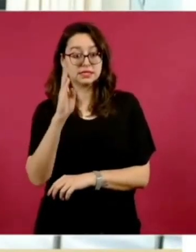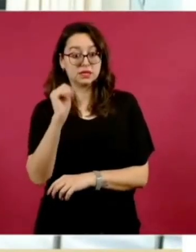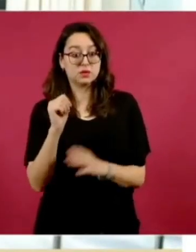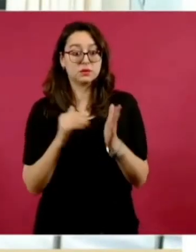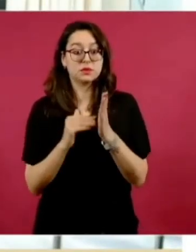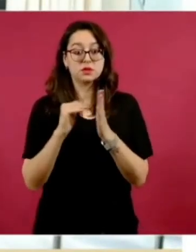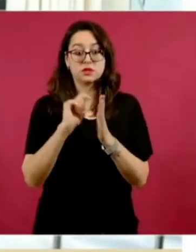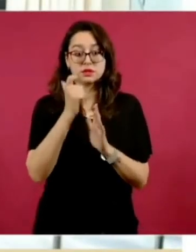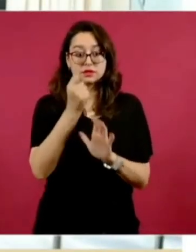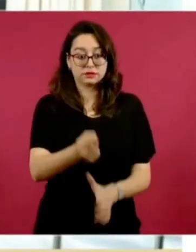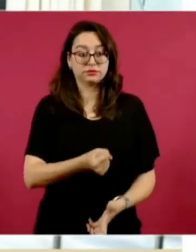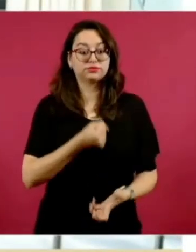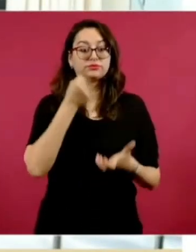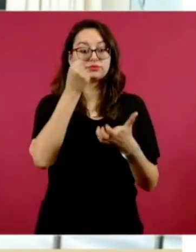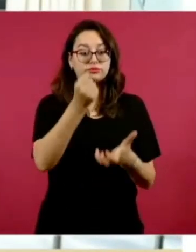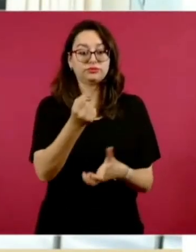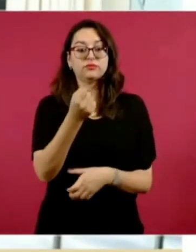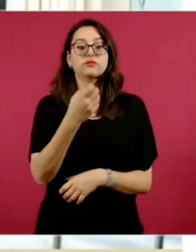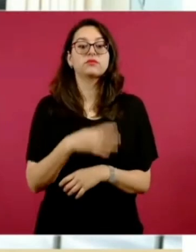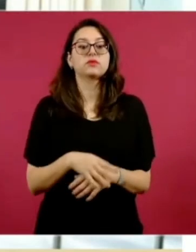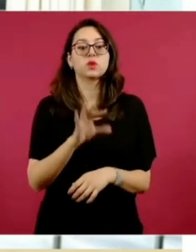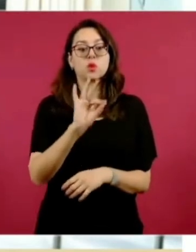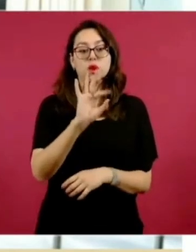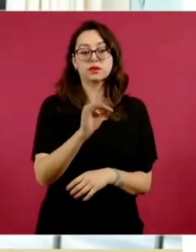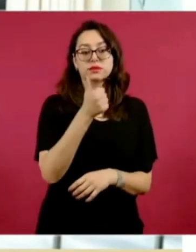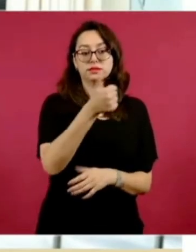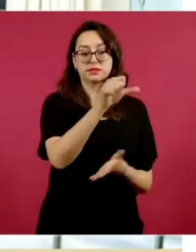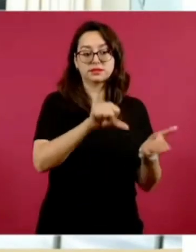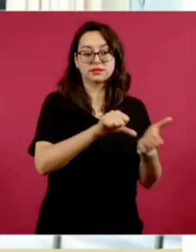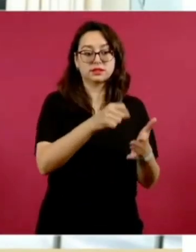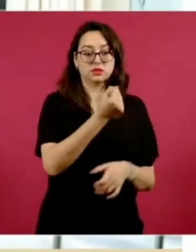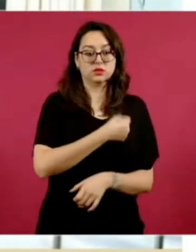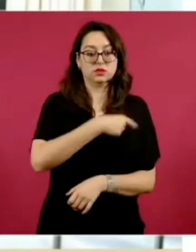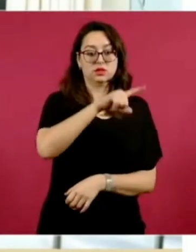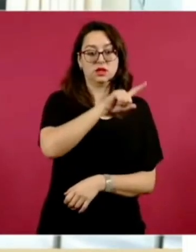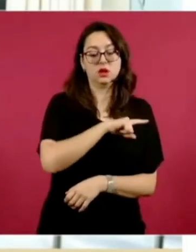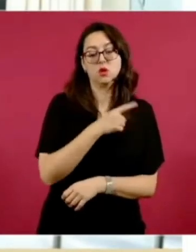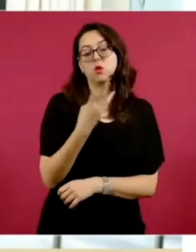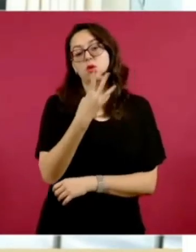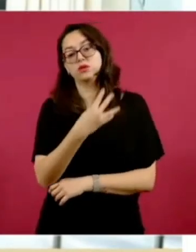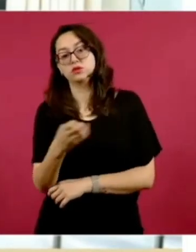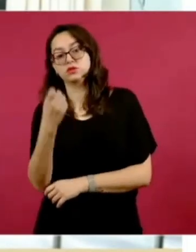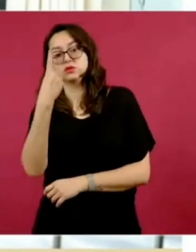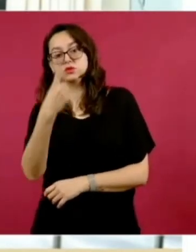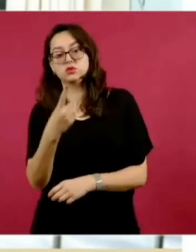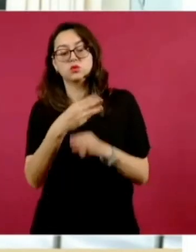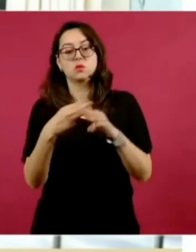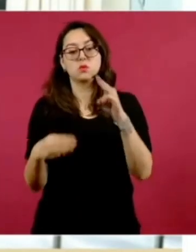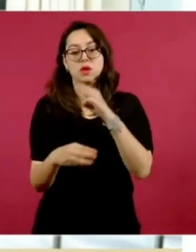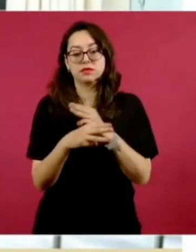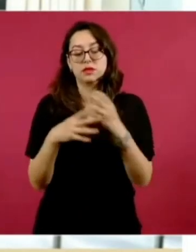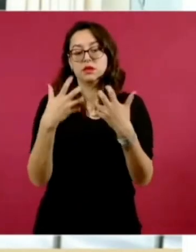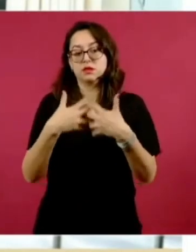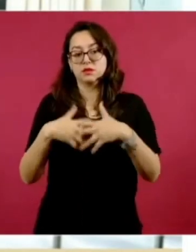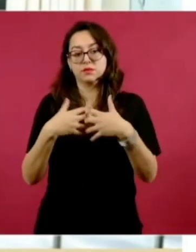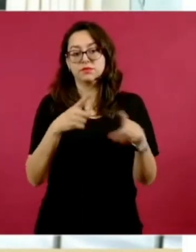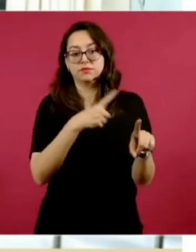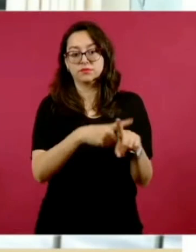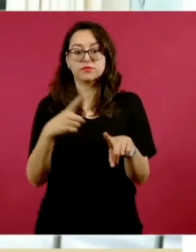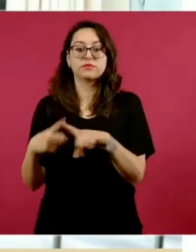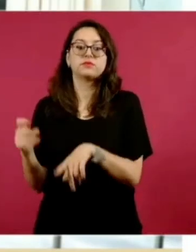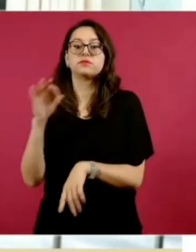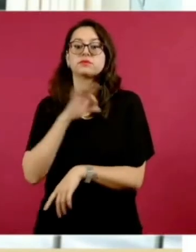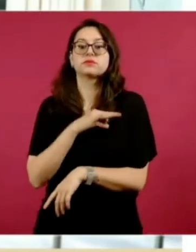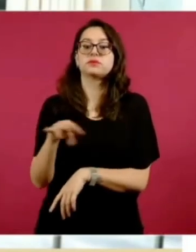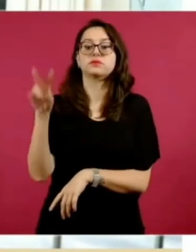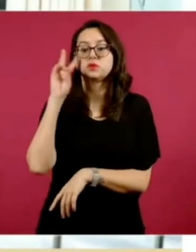salud. Se adquirieron 401 equipos médicos. Aquí podemos ver este centro de salud de Ciudad Salud Mujer de Yautepec, que inauguramos